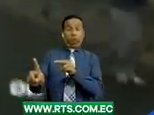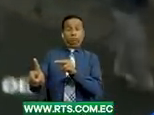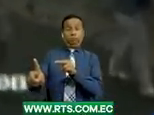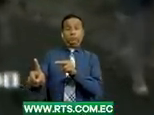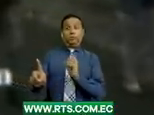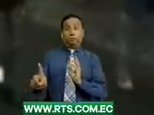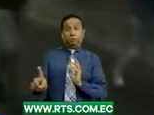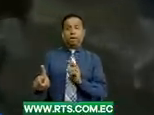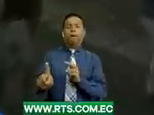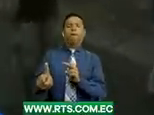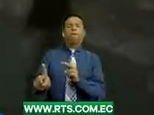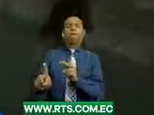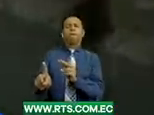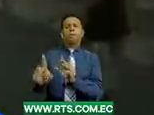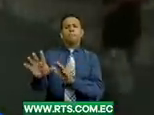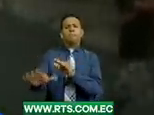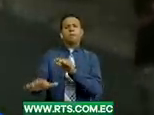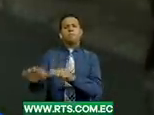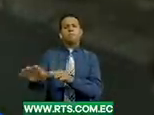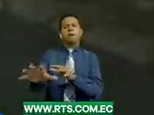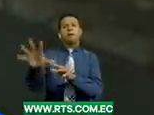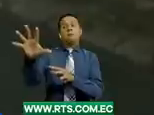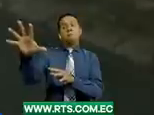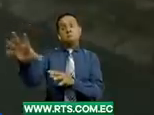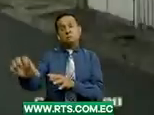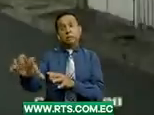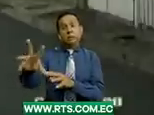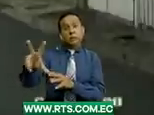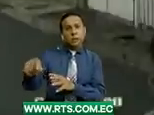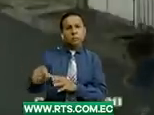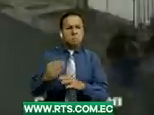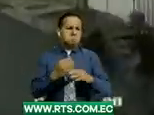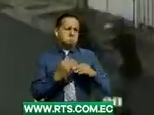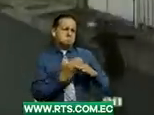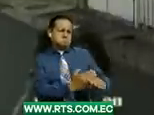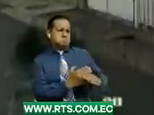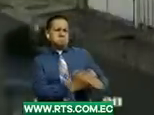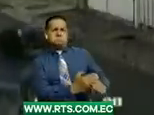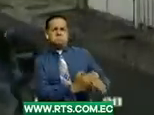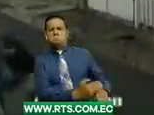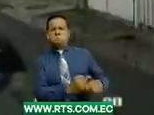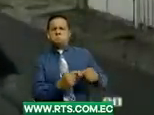Tras alcanzarla, intenta robarle el celular, pero ella se resiste.